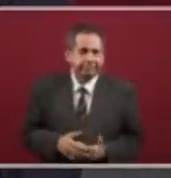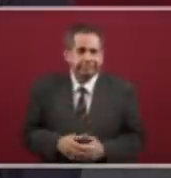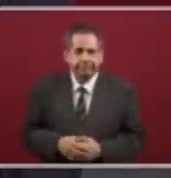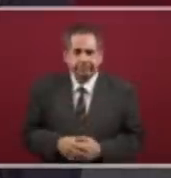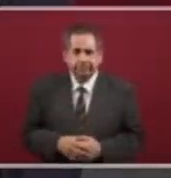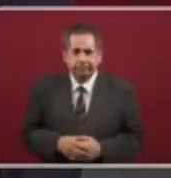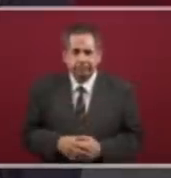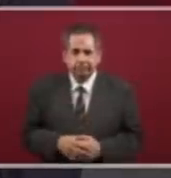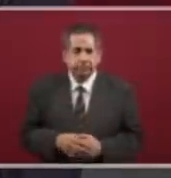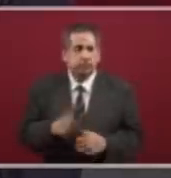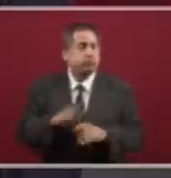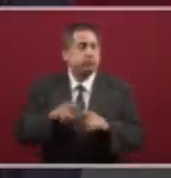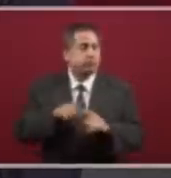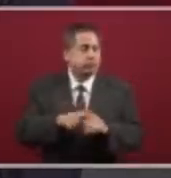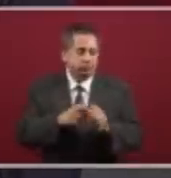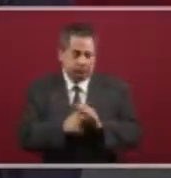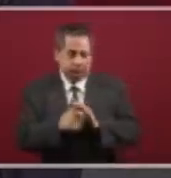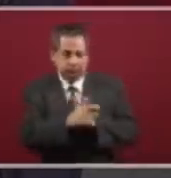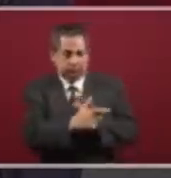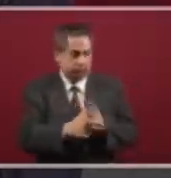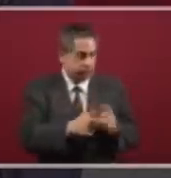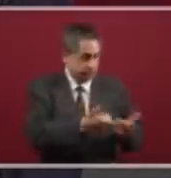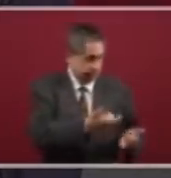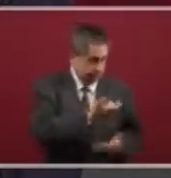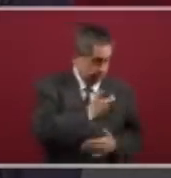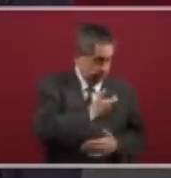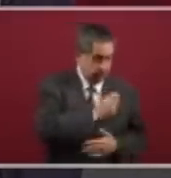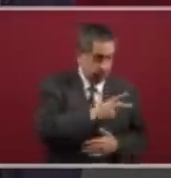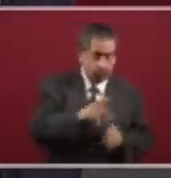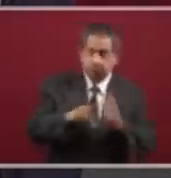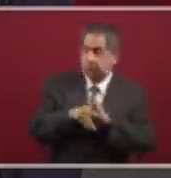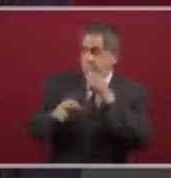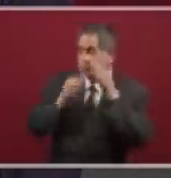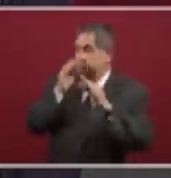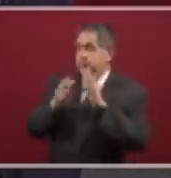en medios y manipular